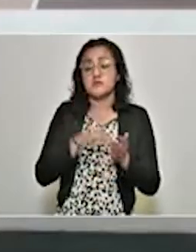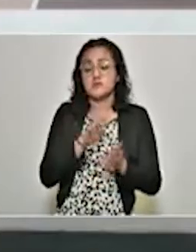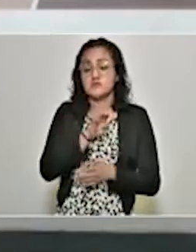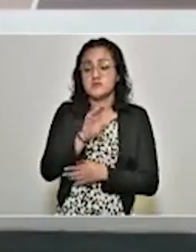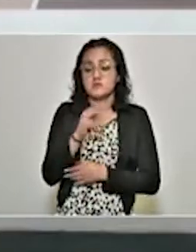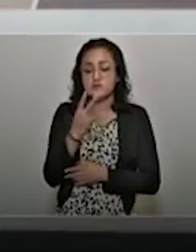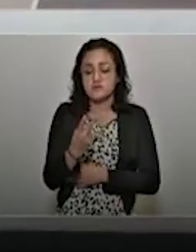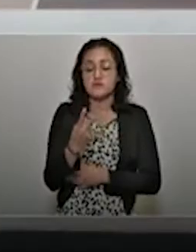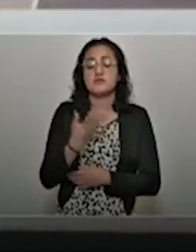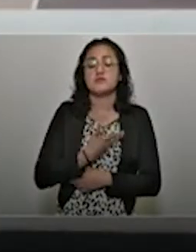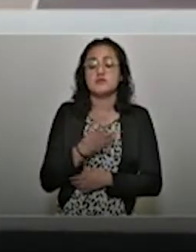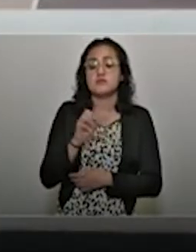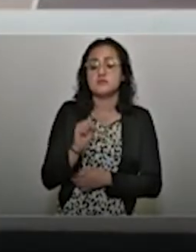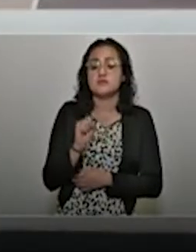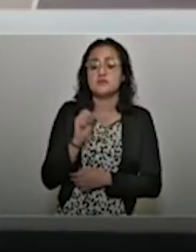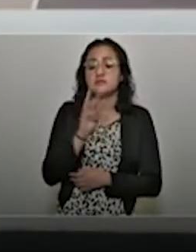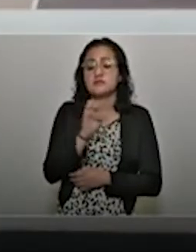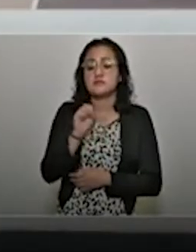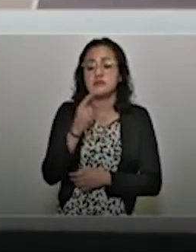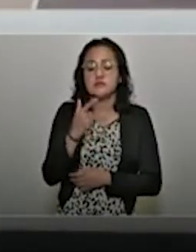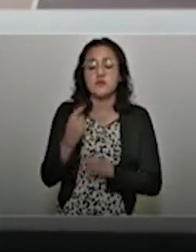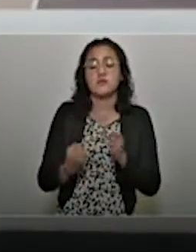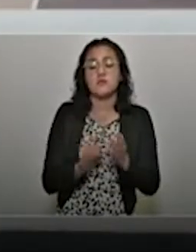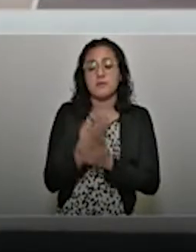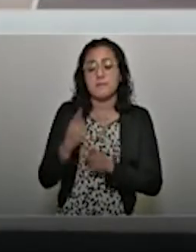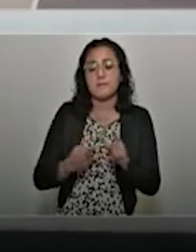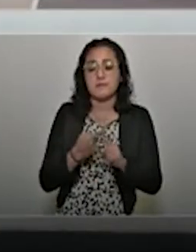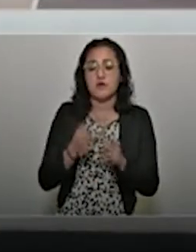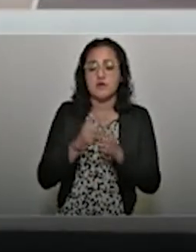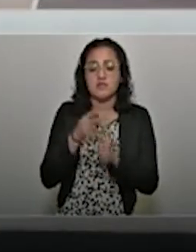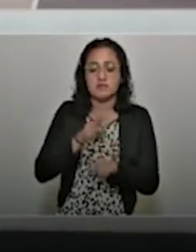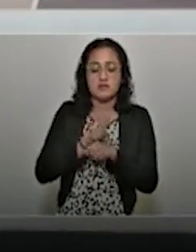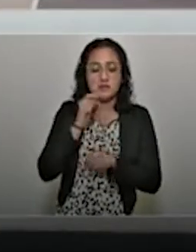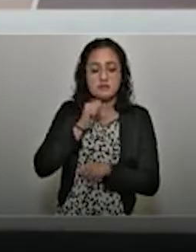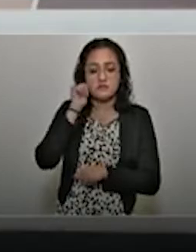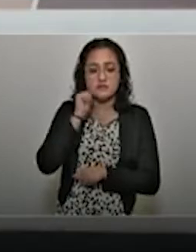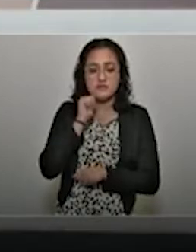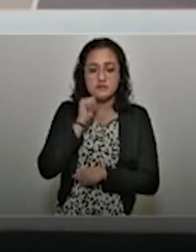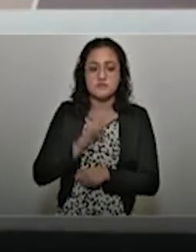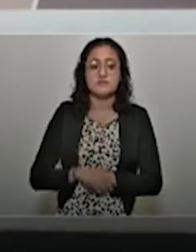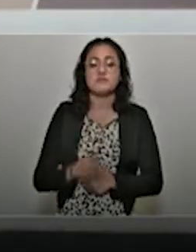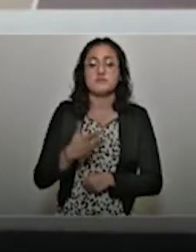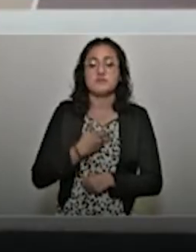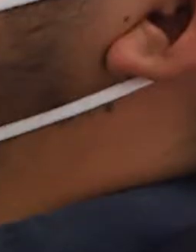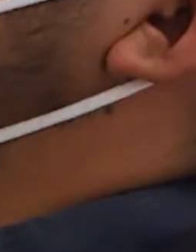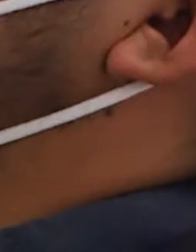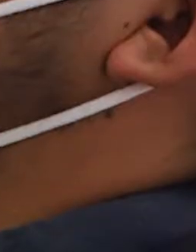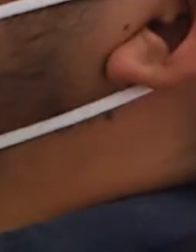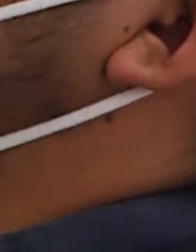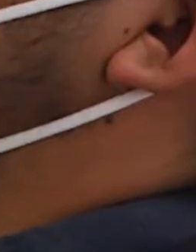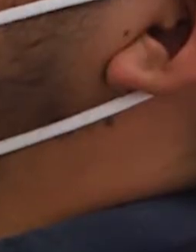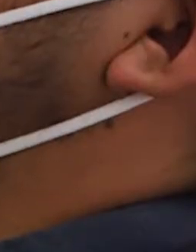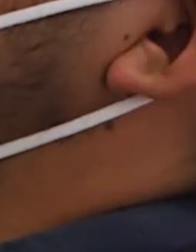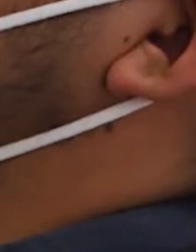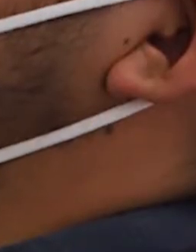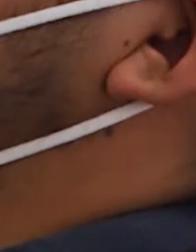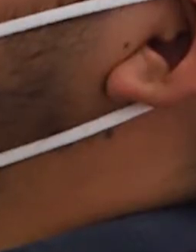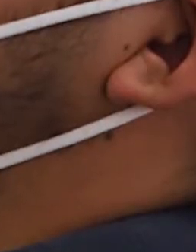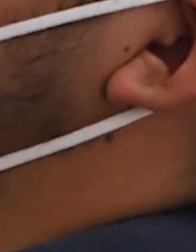teniendo 367 nuevos casos en comparación al día de ayer. En las últimas 72 horas, se han